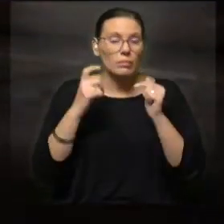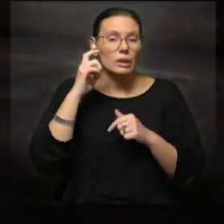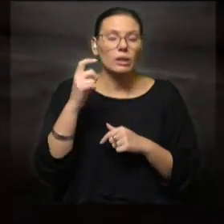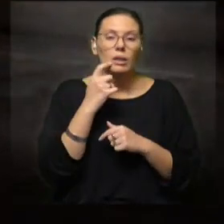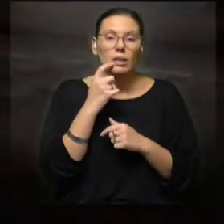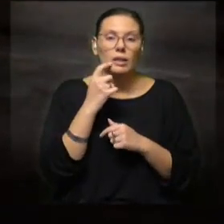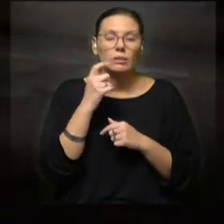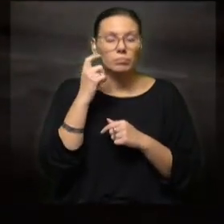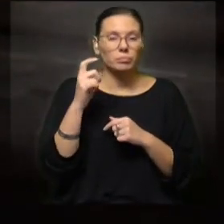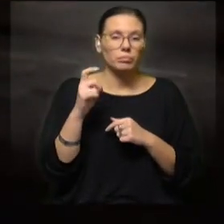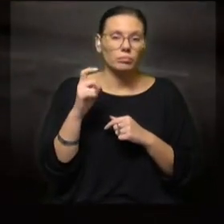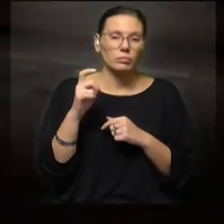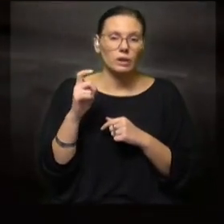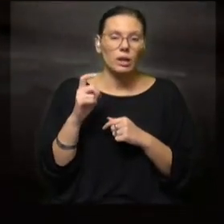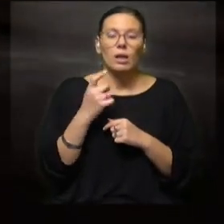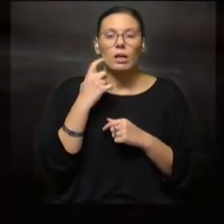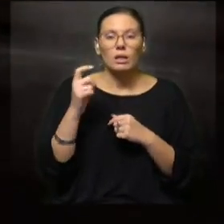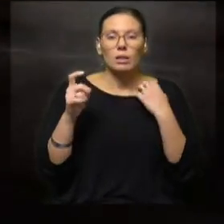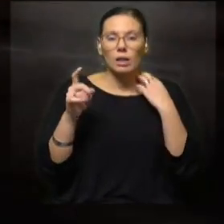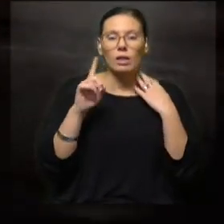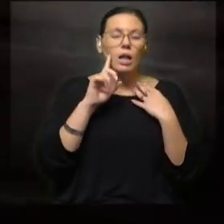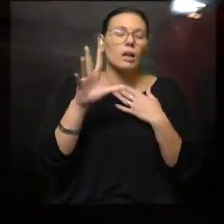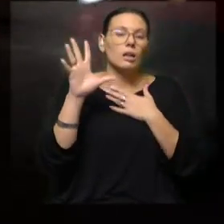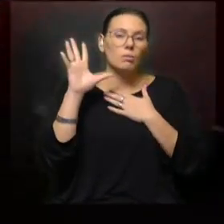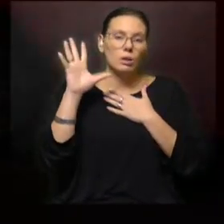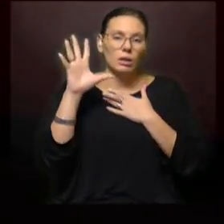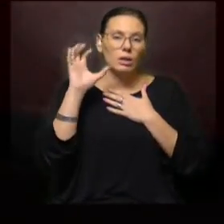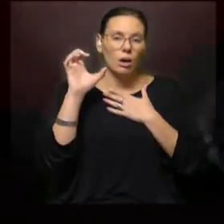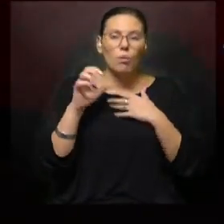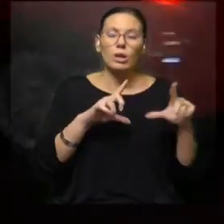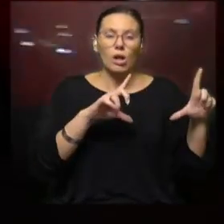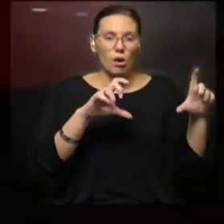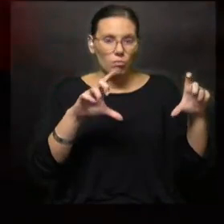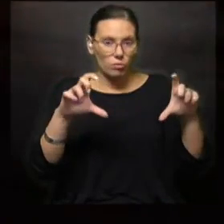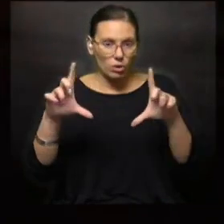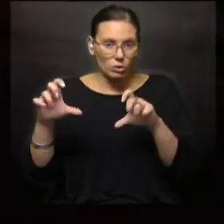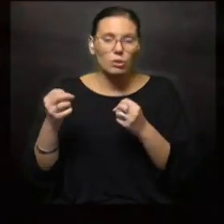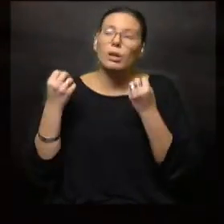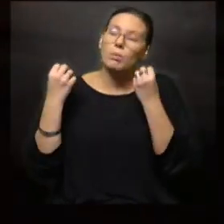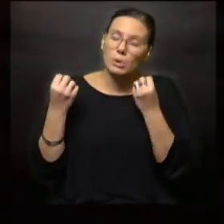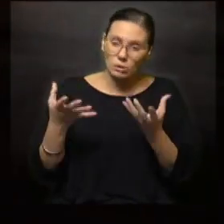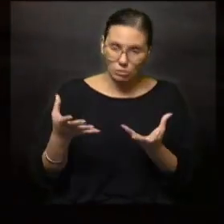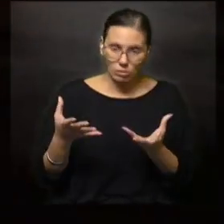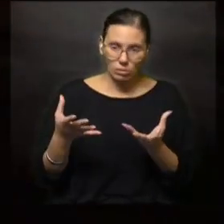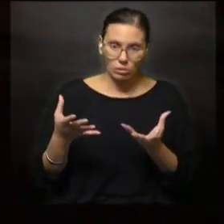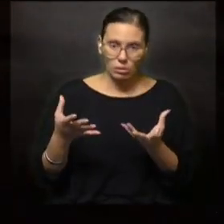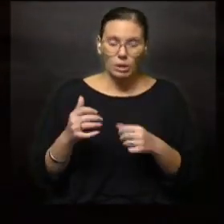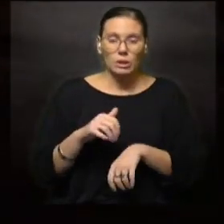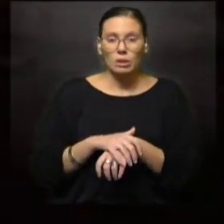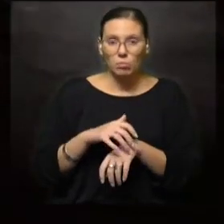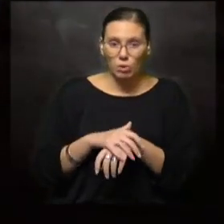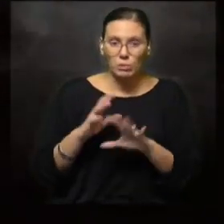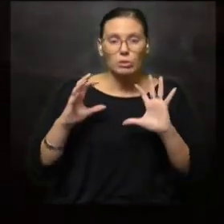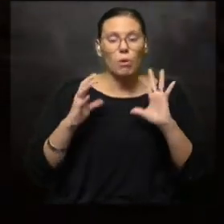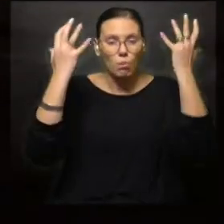era traer desde el recuerdo fotos, qué fue lo que fue pasando en esa instancia de la